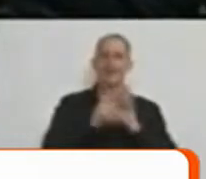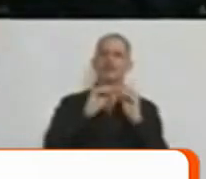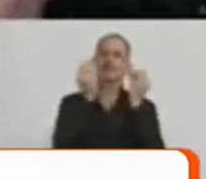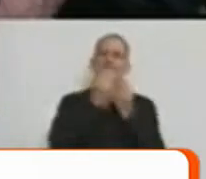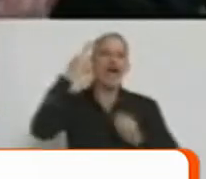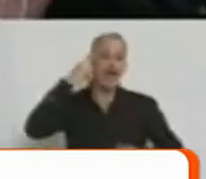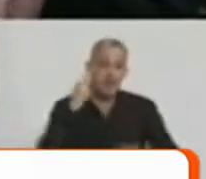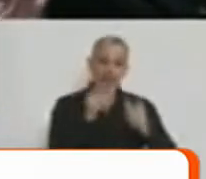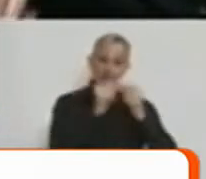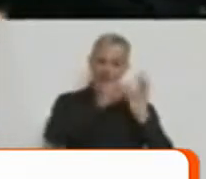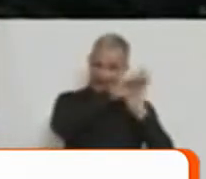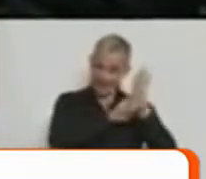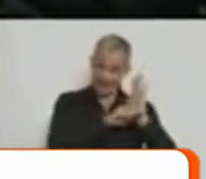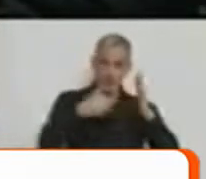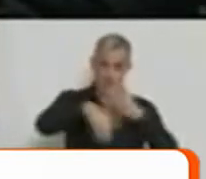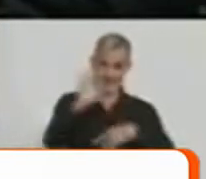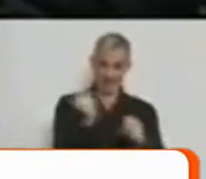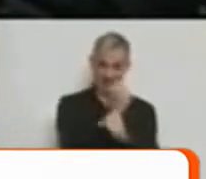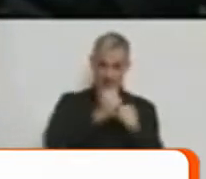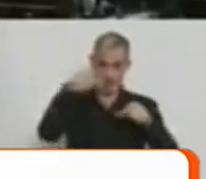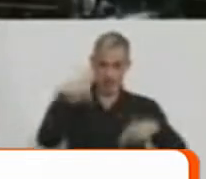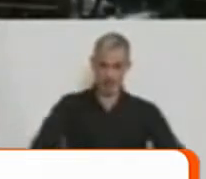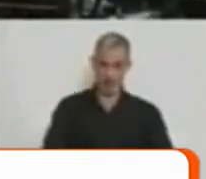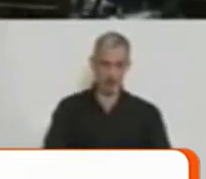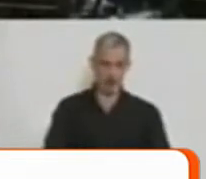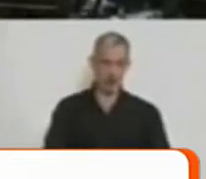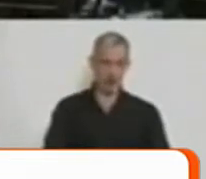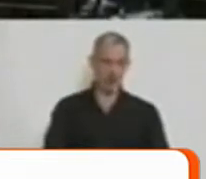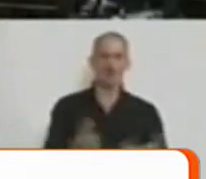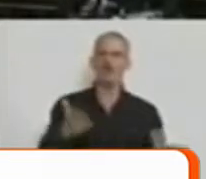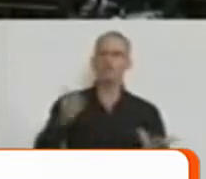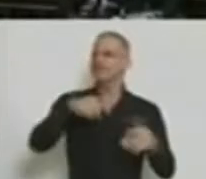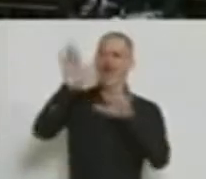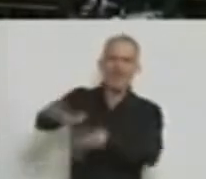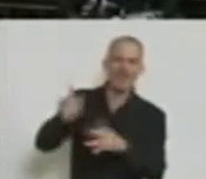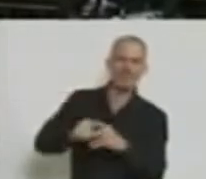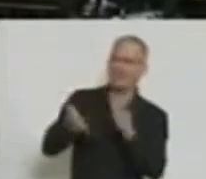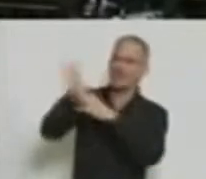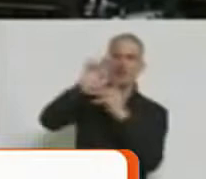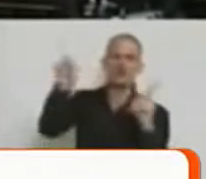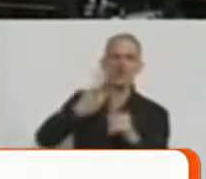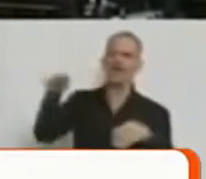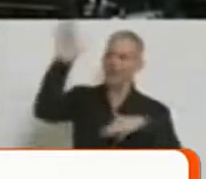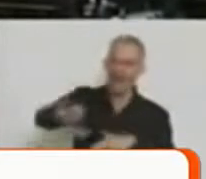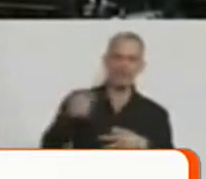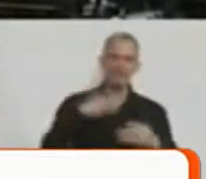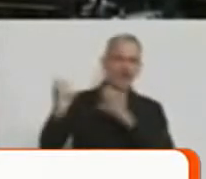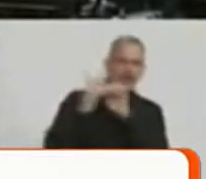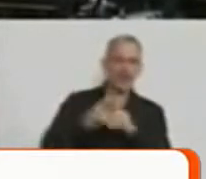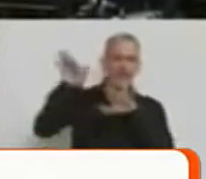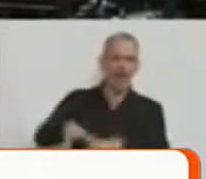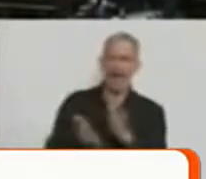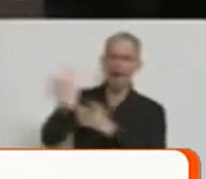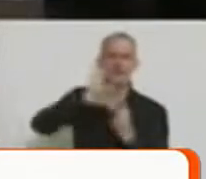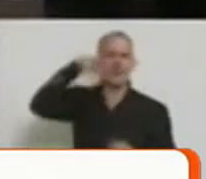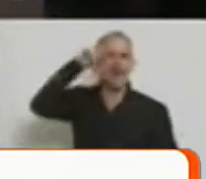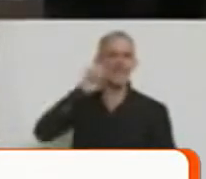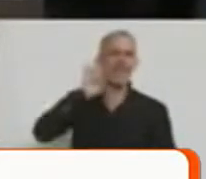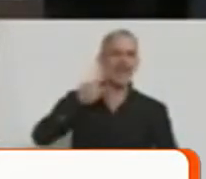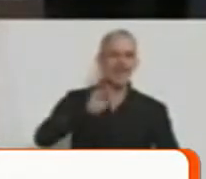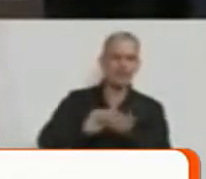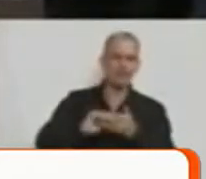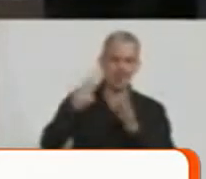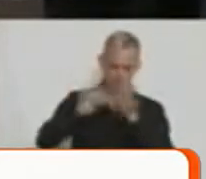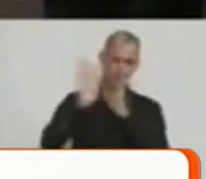artículos que vamos a aprobar hoy... Quédense a debatir, diputado Negri, y debata y discuta el dictamen que tiene la comisión bicameral.